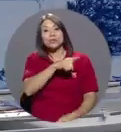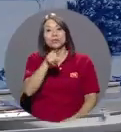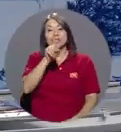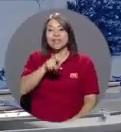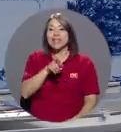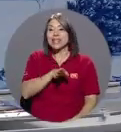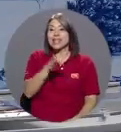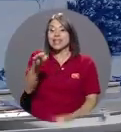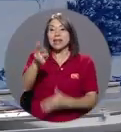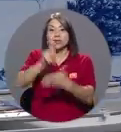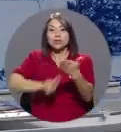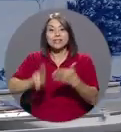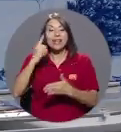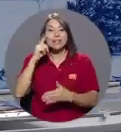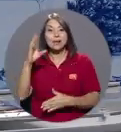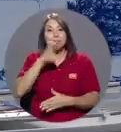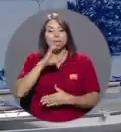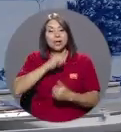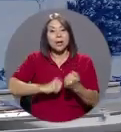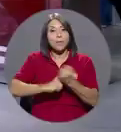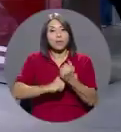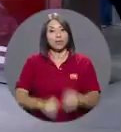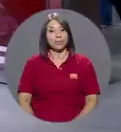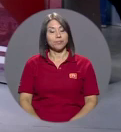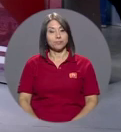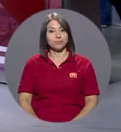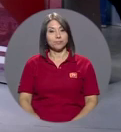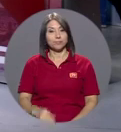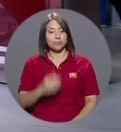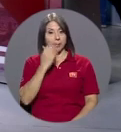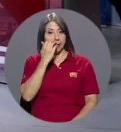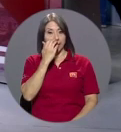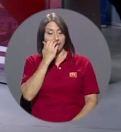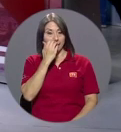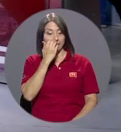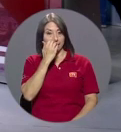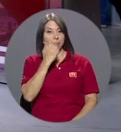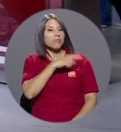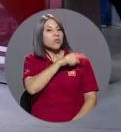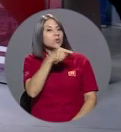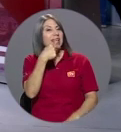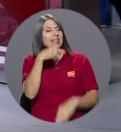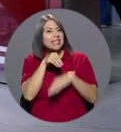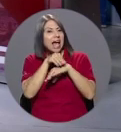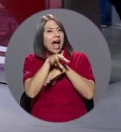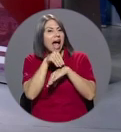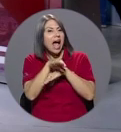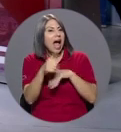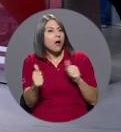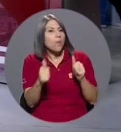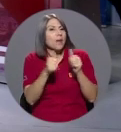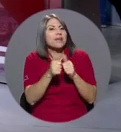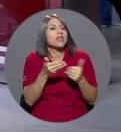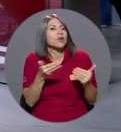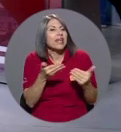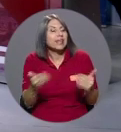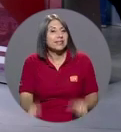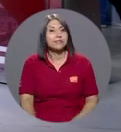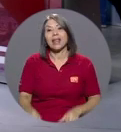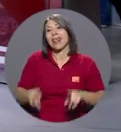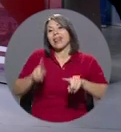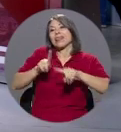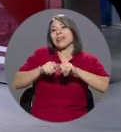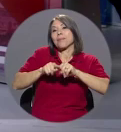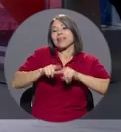se acerquen a las universidades y busquen ese apoyo. Más o menos, ¿en qué consiste ese acompañamiento que se les brinda a las personas? Bueno, eso